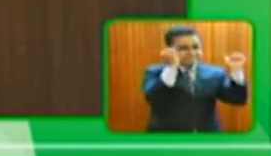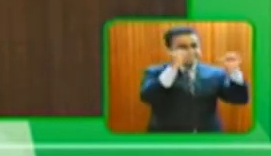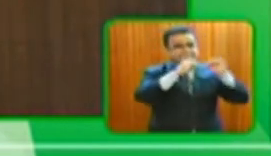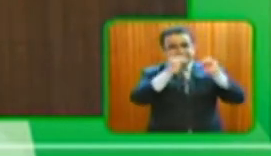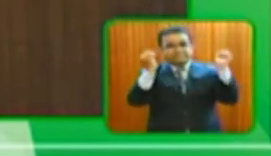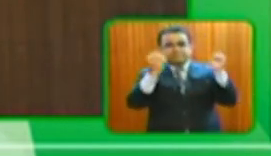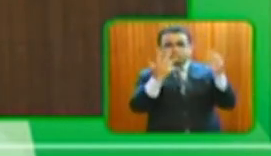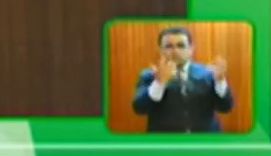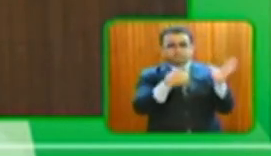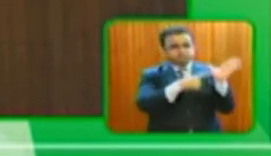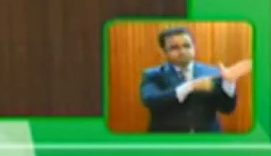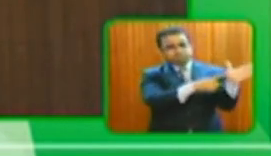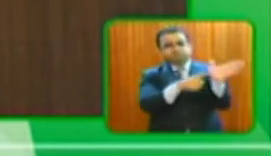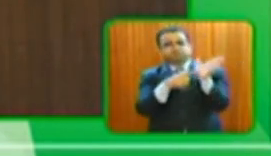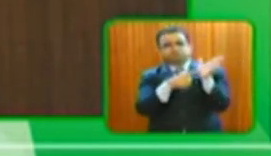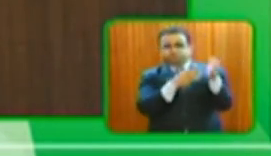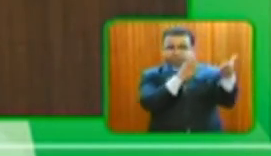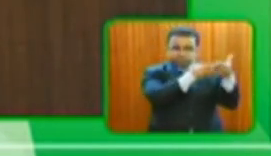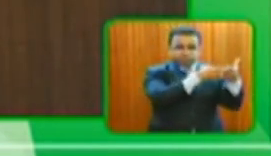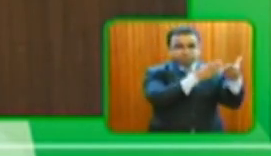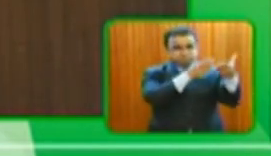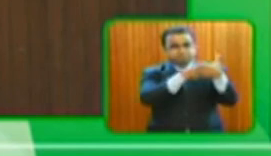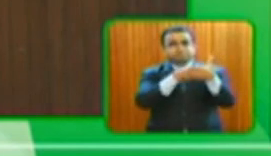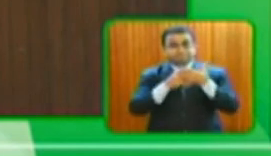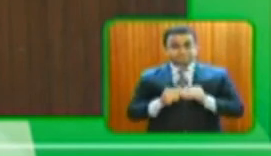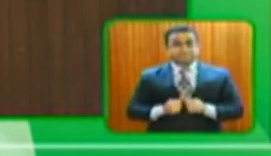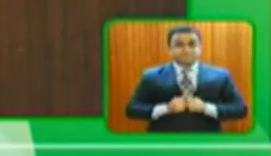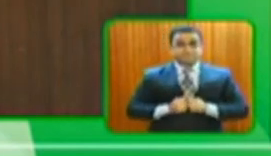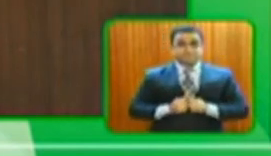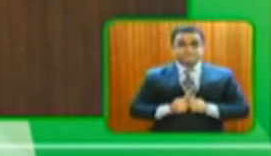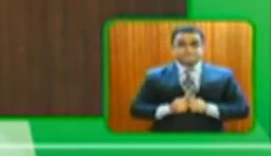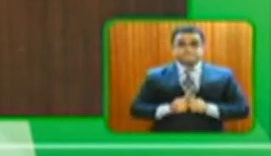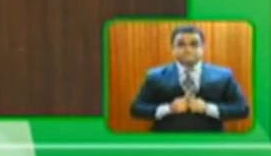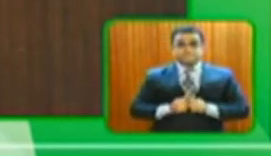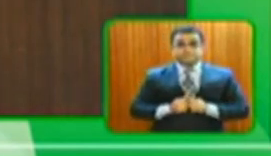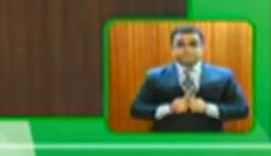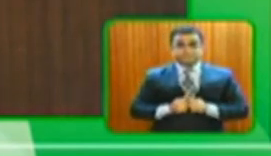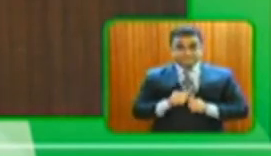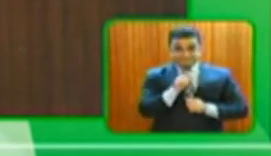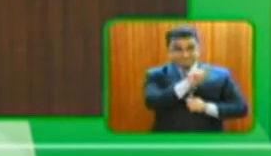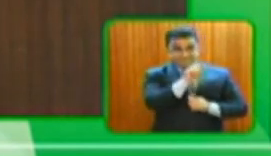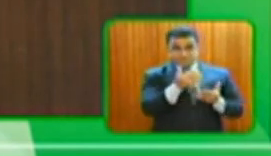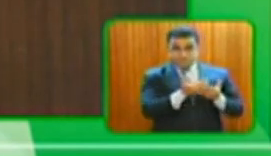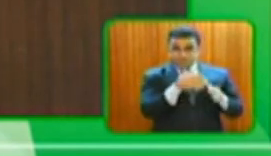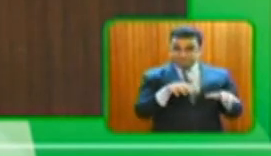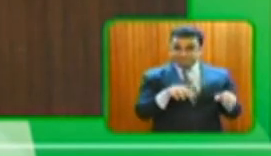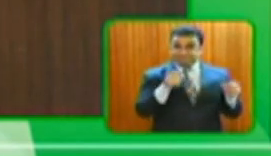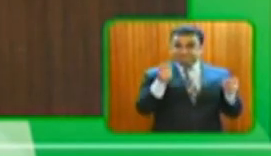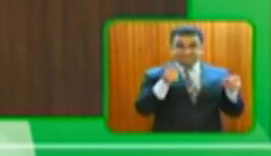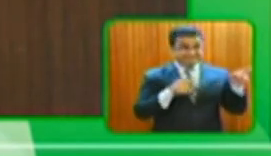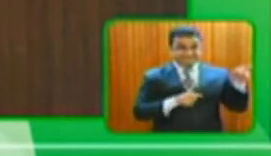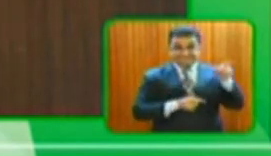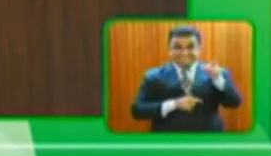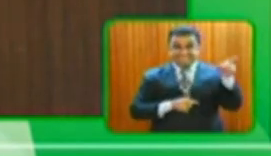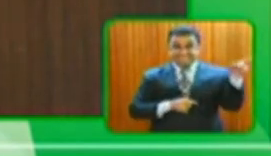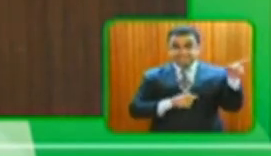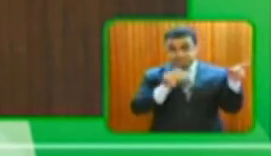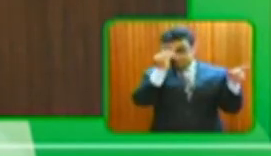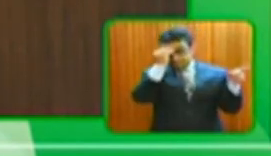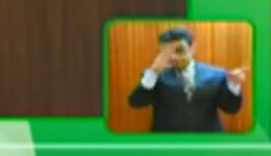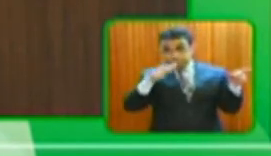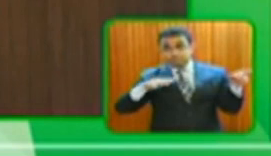Estado social, democrático y de derecho. Que sepan estos nuevos funcionarios que hay una sociedad